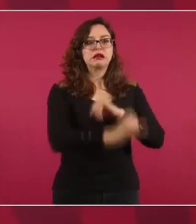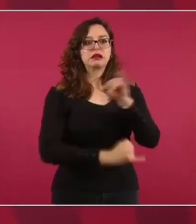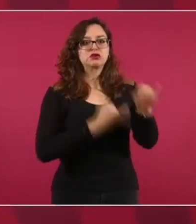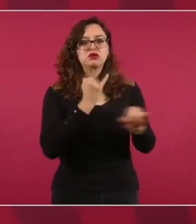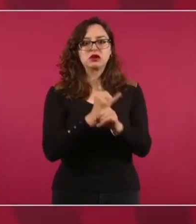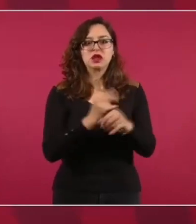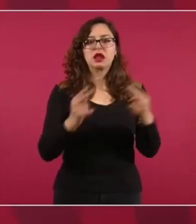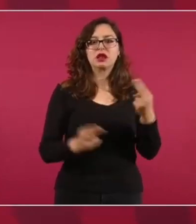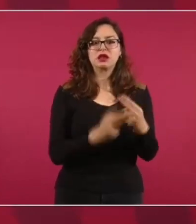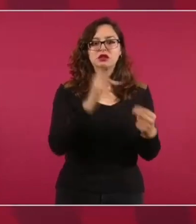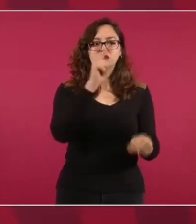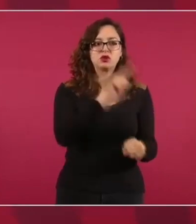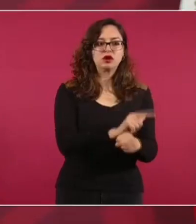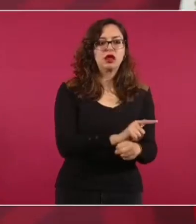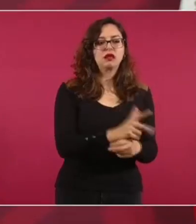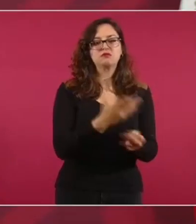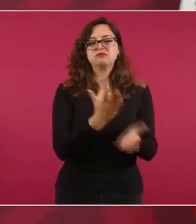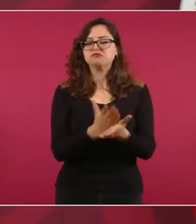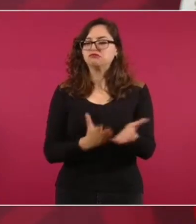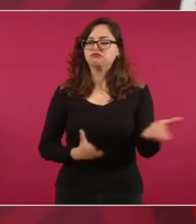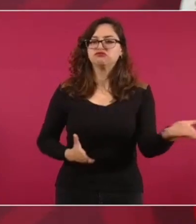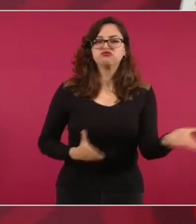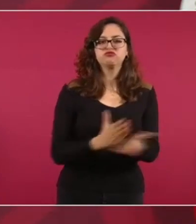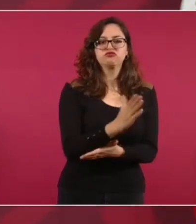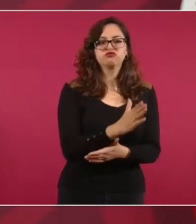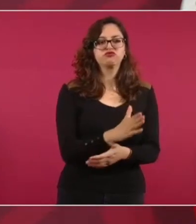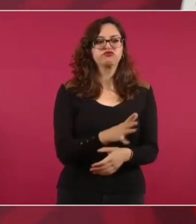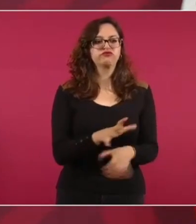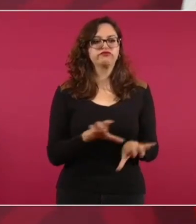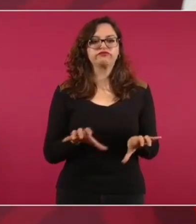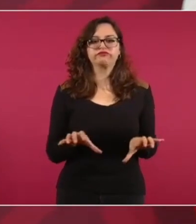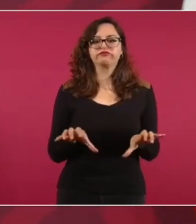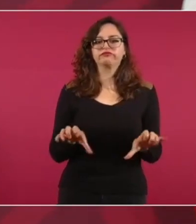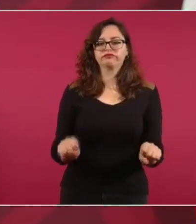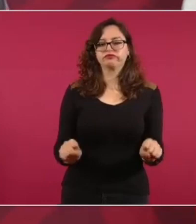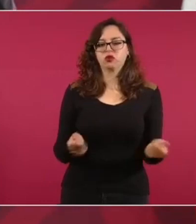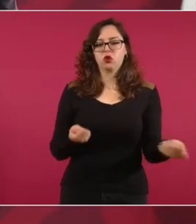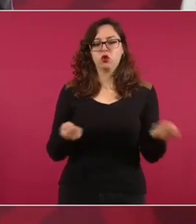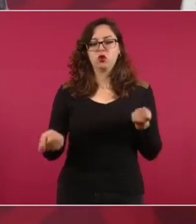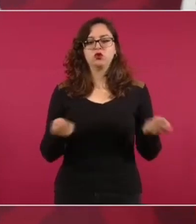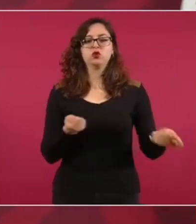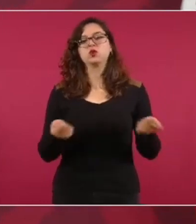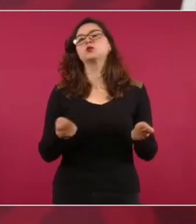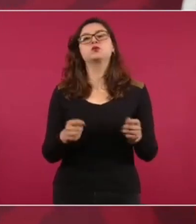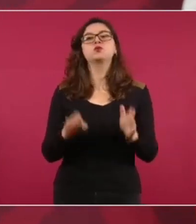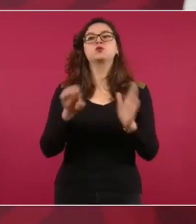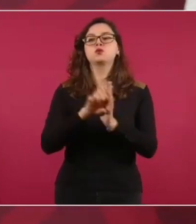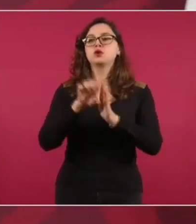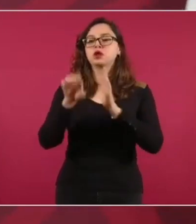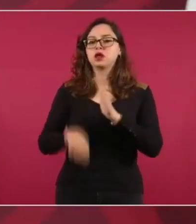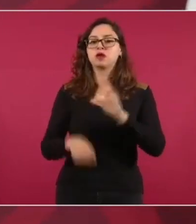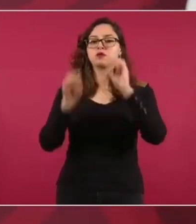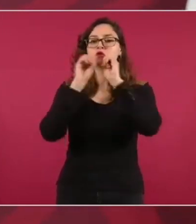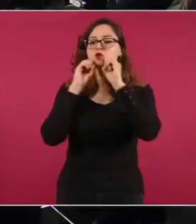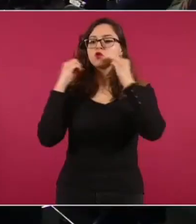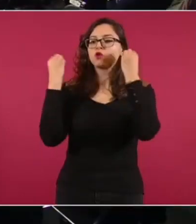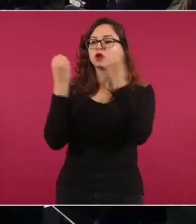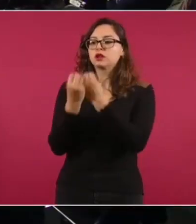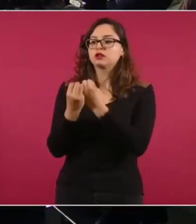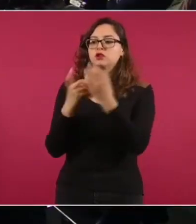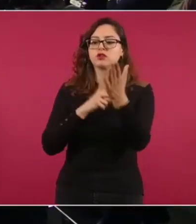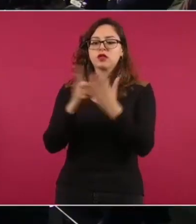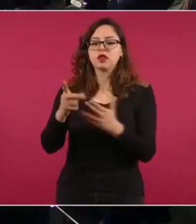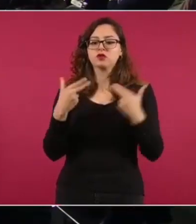internacionales de defensa de derechos humanos. Son como una especie de Fondo Monetario Internacional,